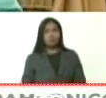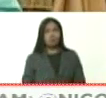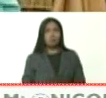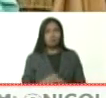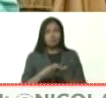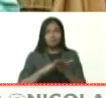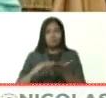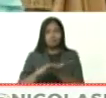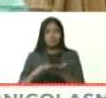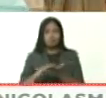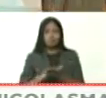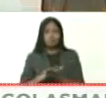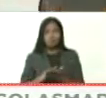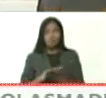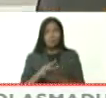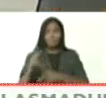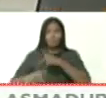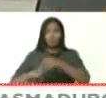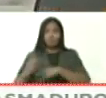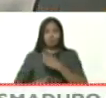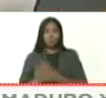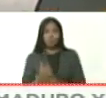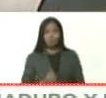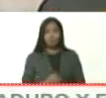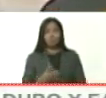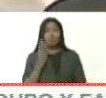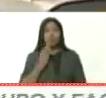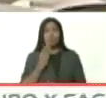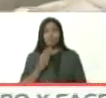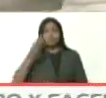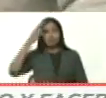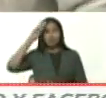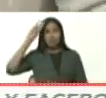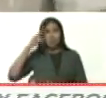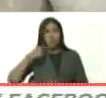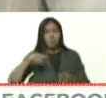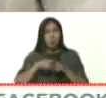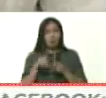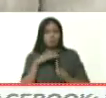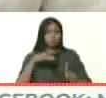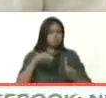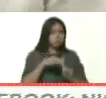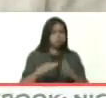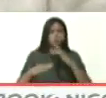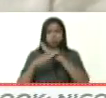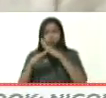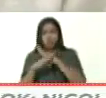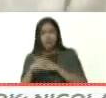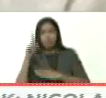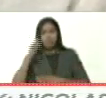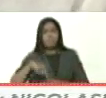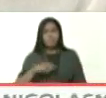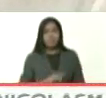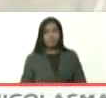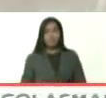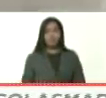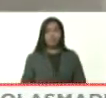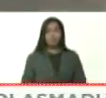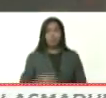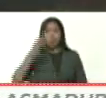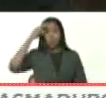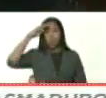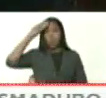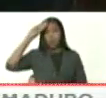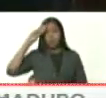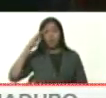resolviendo, produciendo. Fíjense la experiencia de Cuba, perseguida, bloqueada, y Cuba con la ciencia